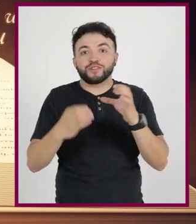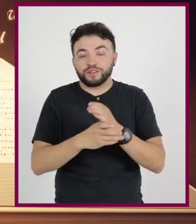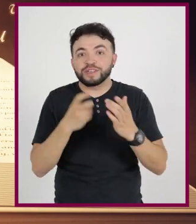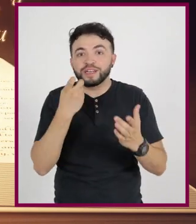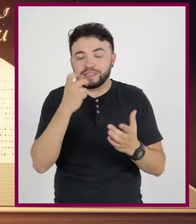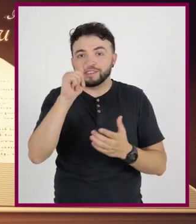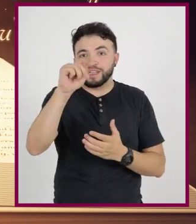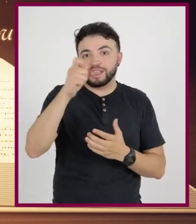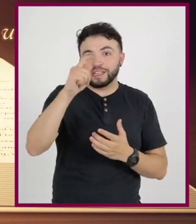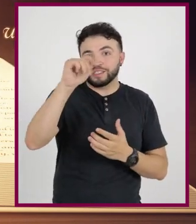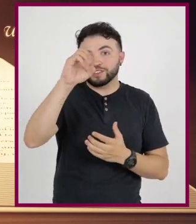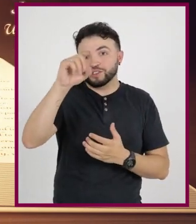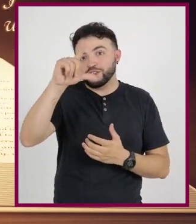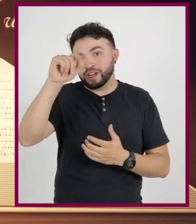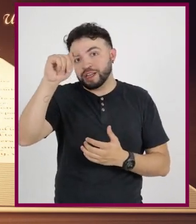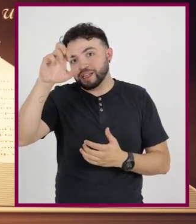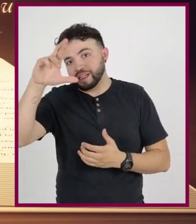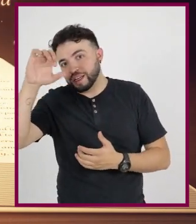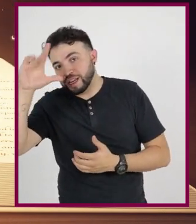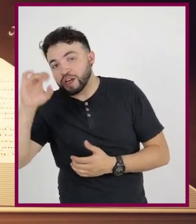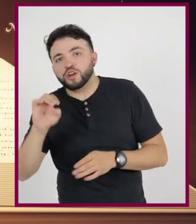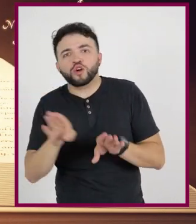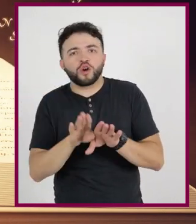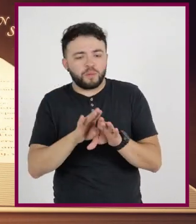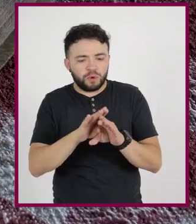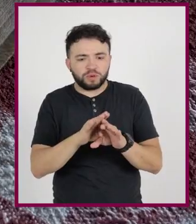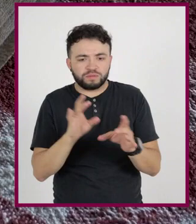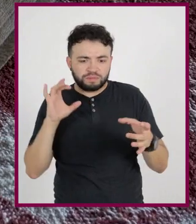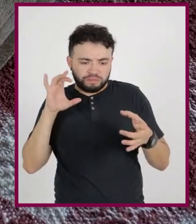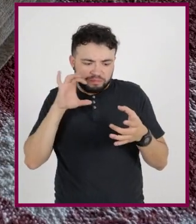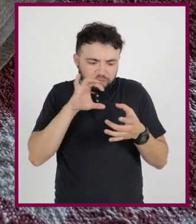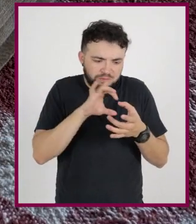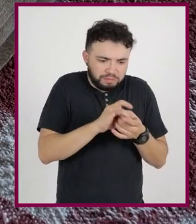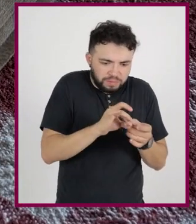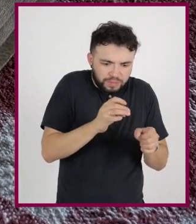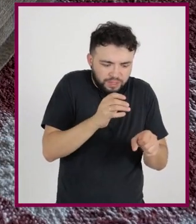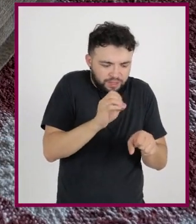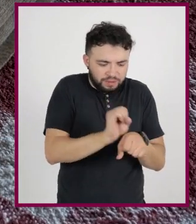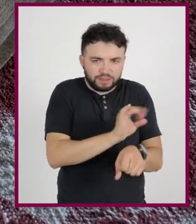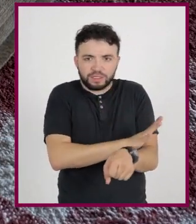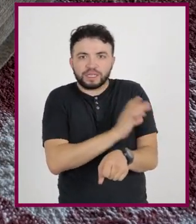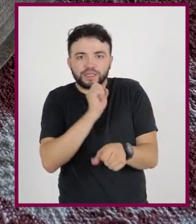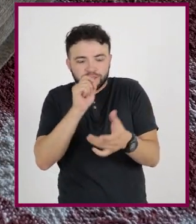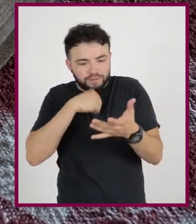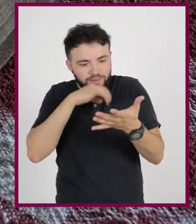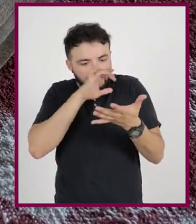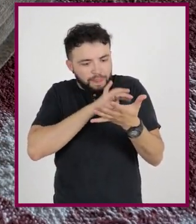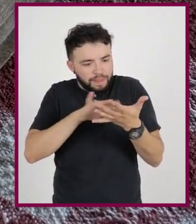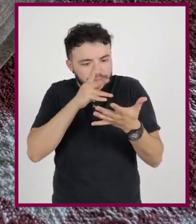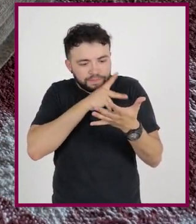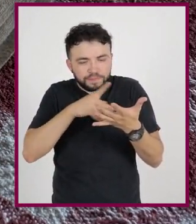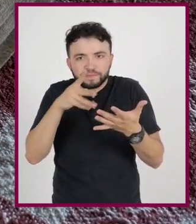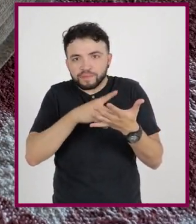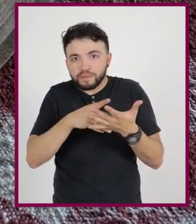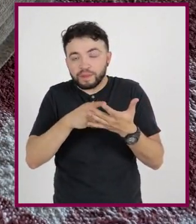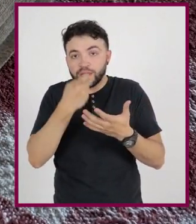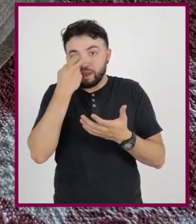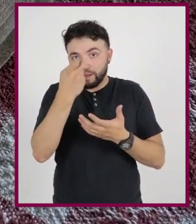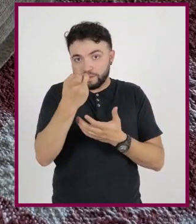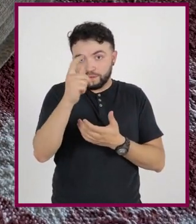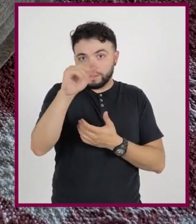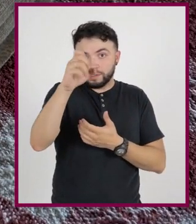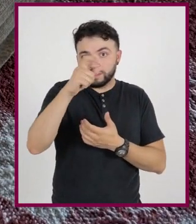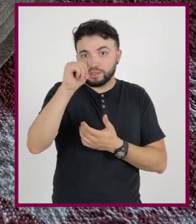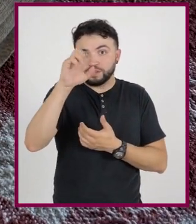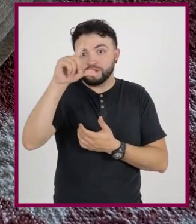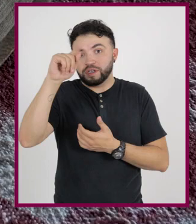vincularse emocionalmente con lo que se está narrando. El texto literario posee un mundo distinto al que